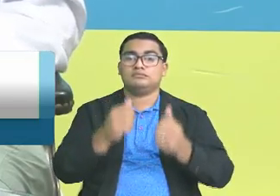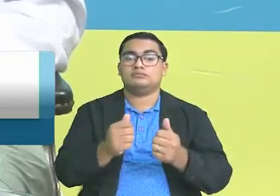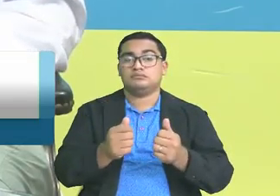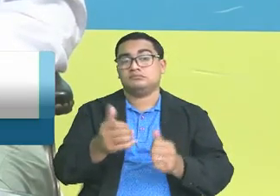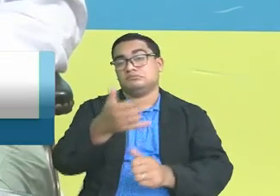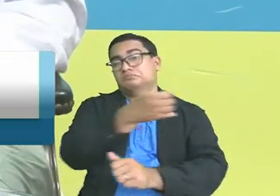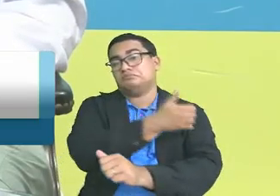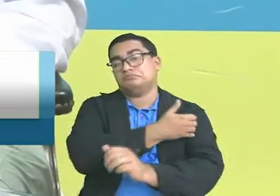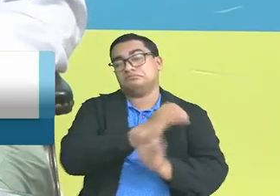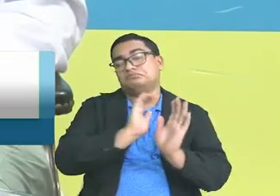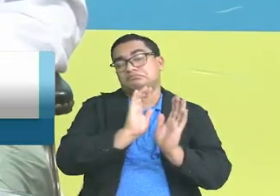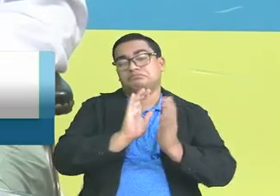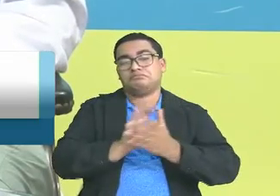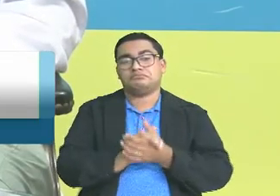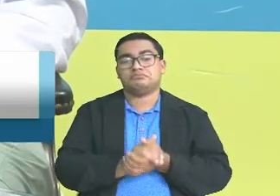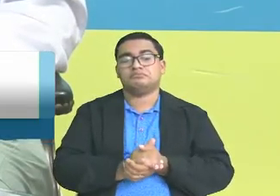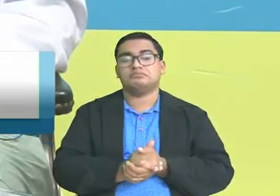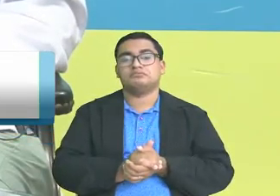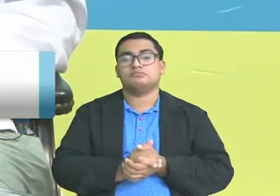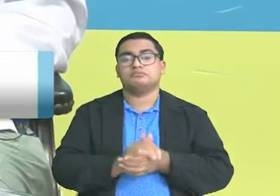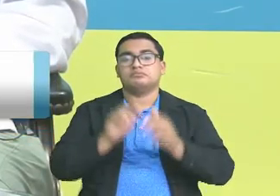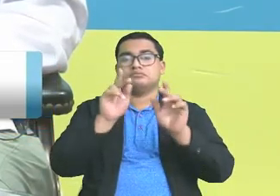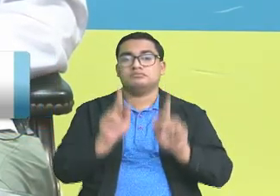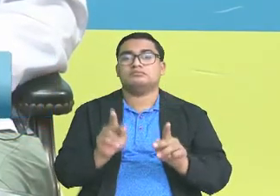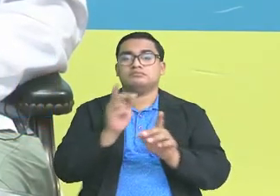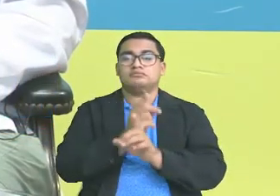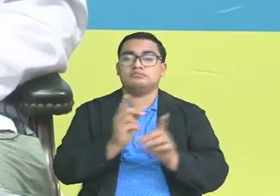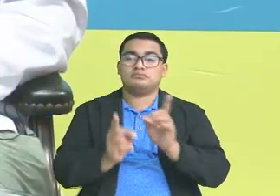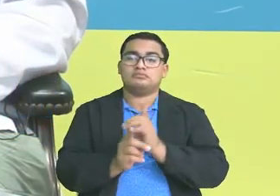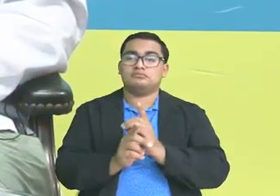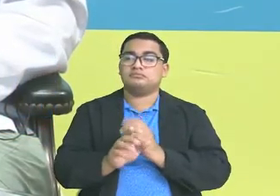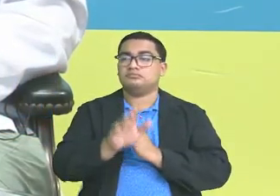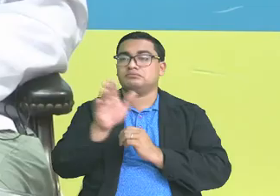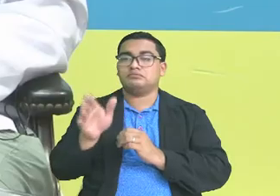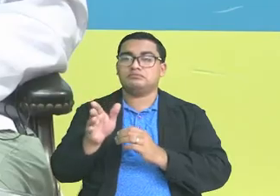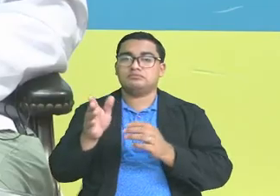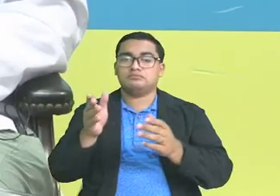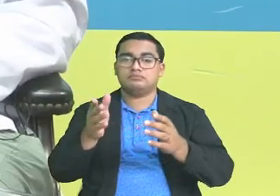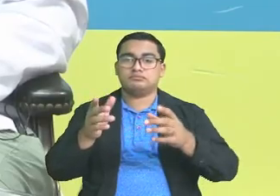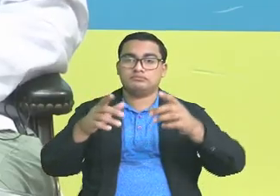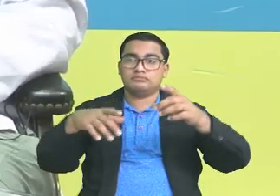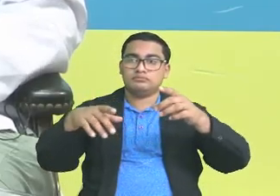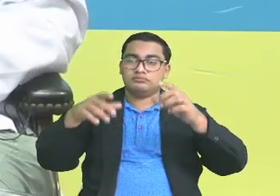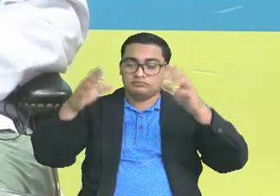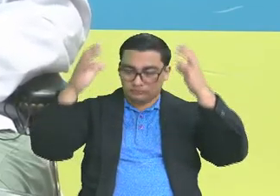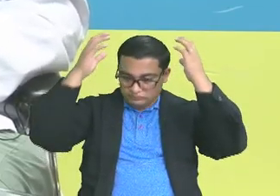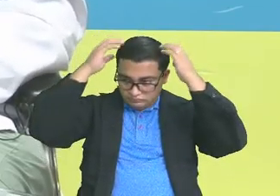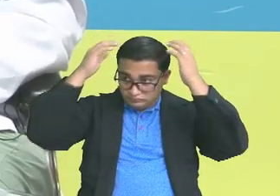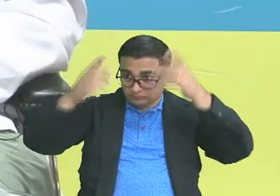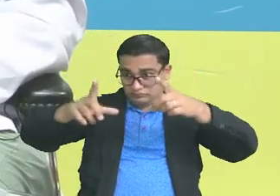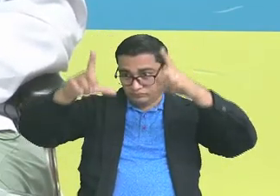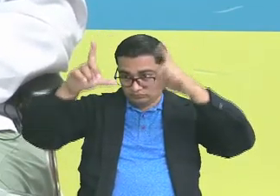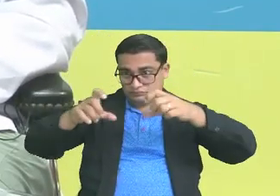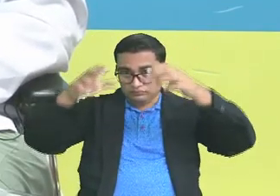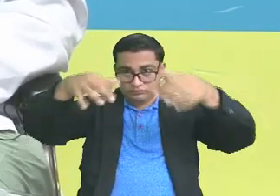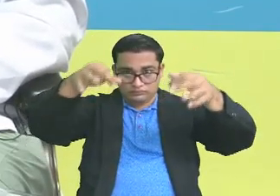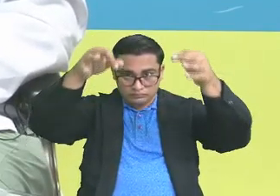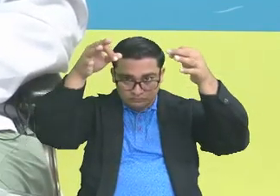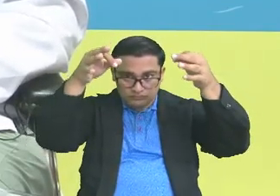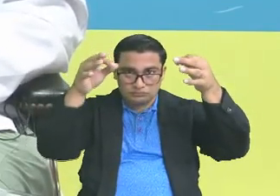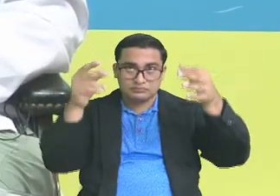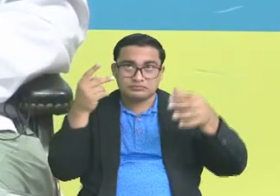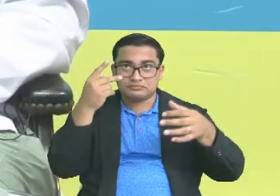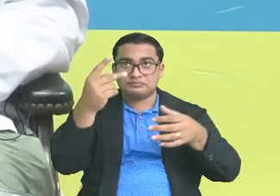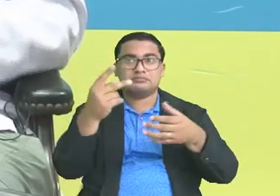¿verdad? El paciente debe ir a un estudio de imagen, una tomografía de cerebro, para ver si